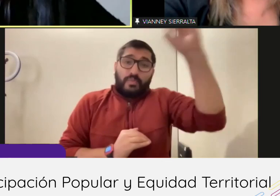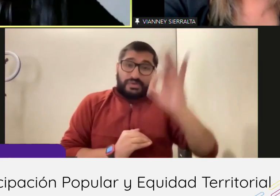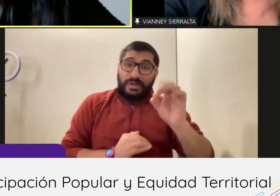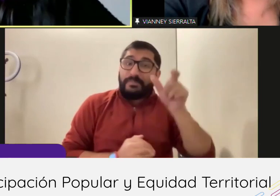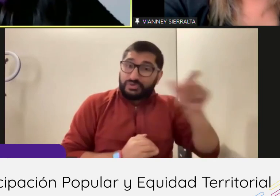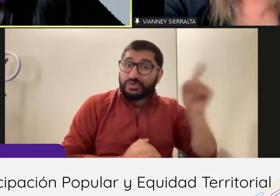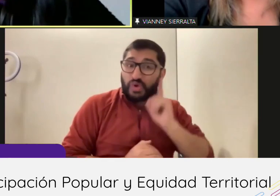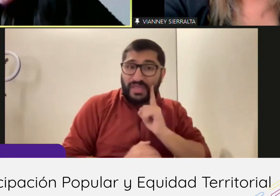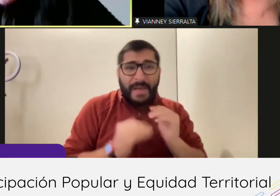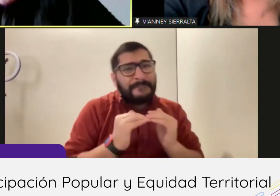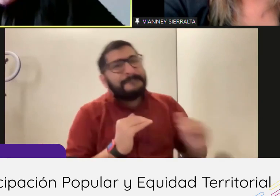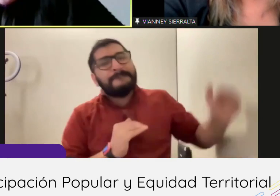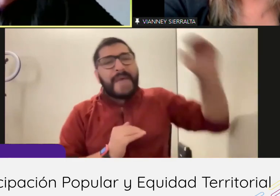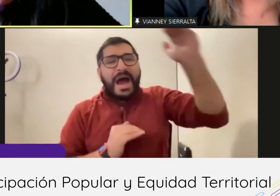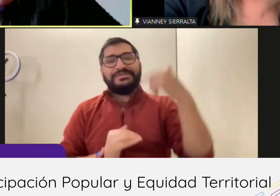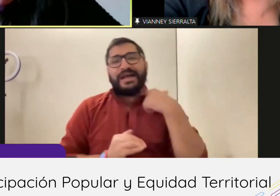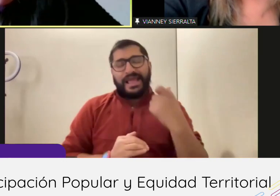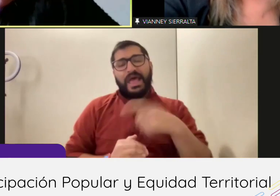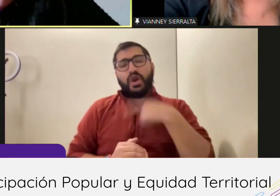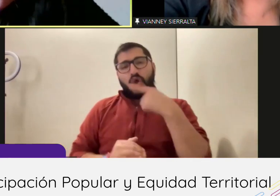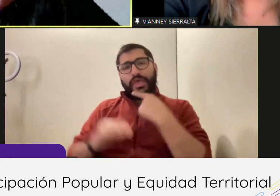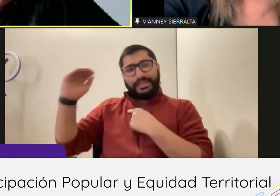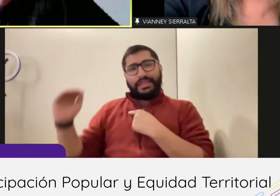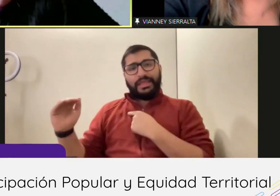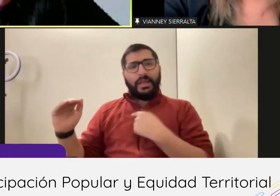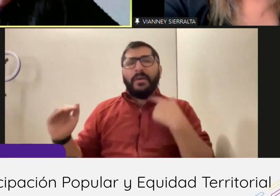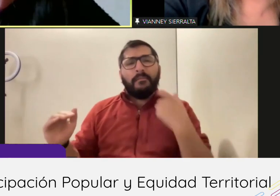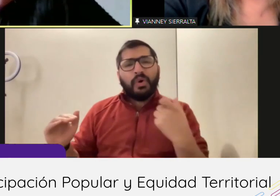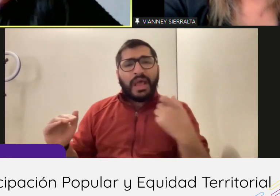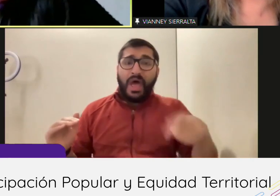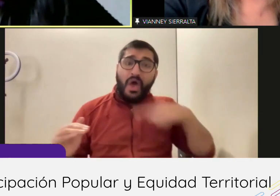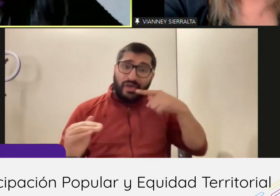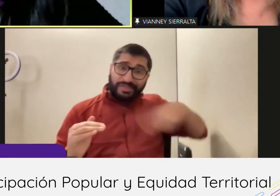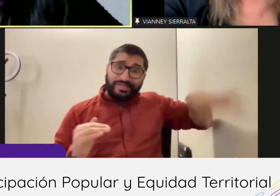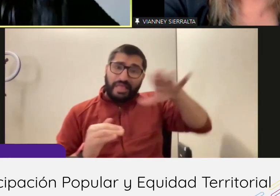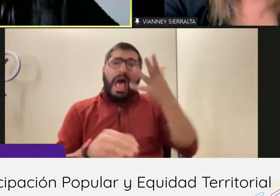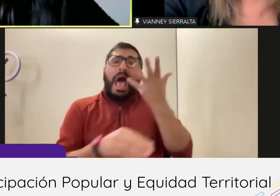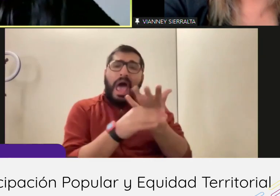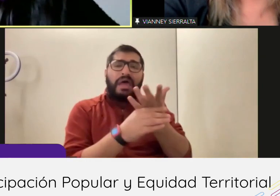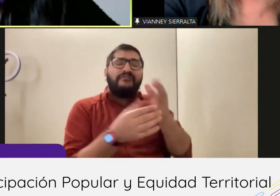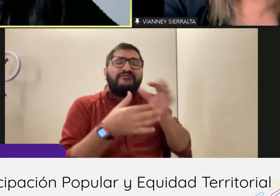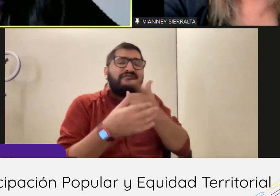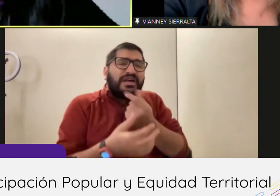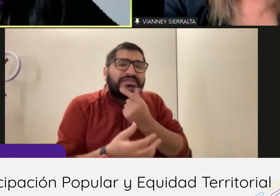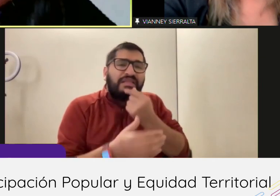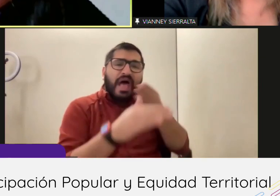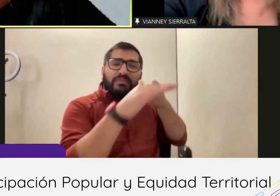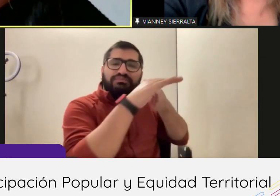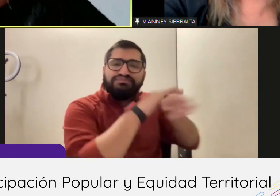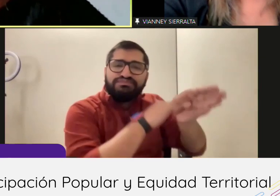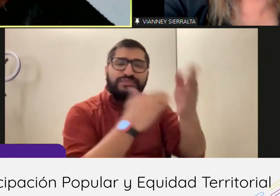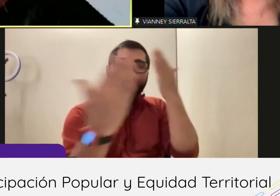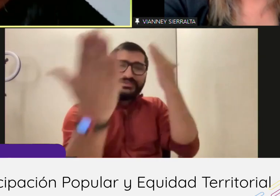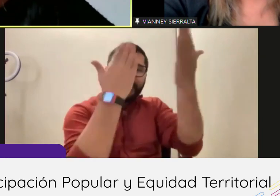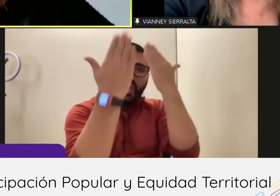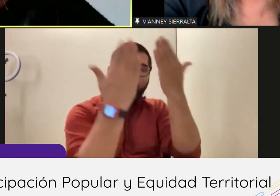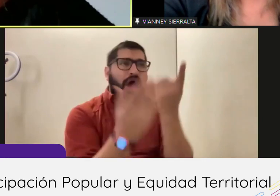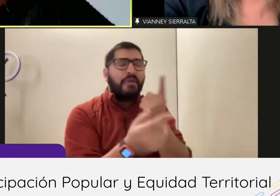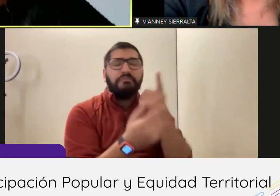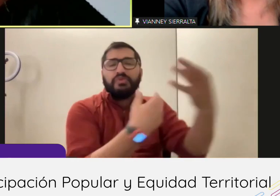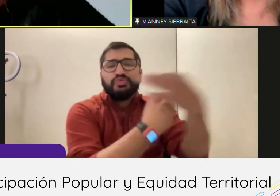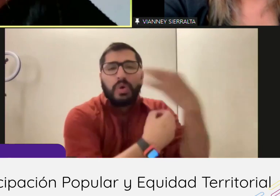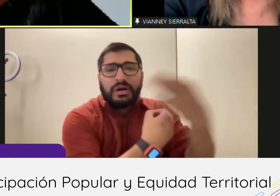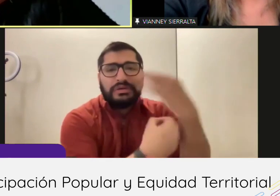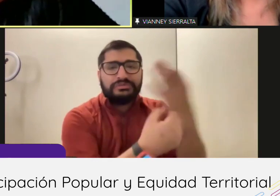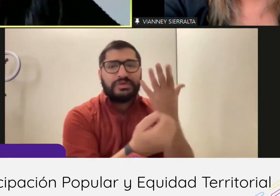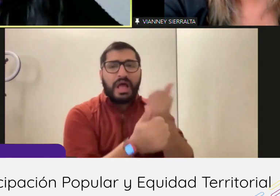la parte psicológica también nosotros tenemos muchas dificultades porque nos hemos encontrado con estas barreras de acceso a la